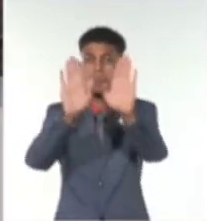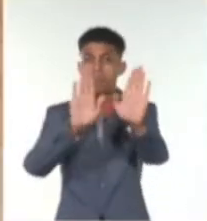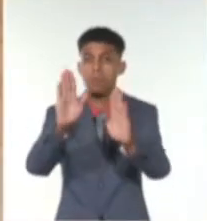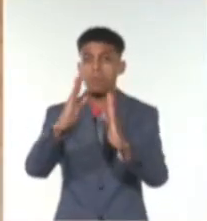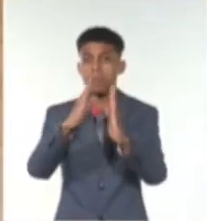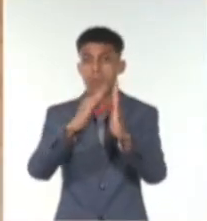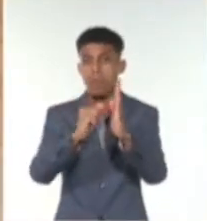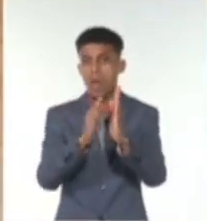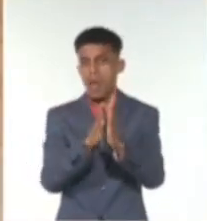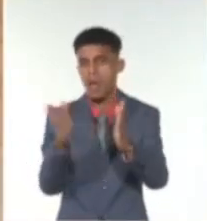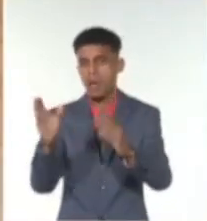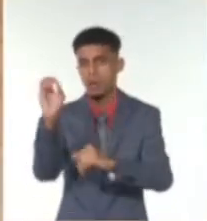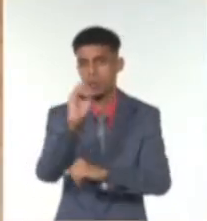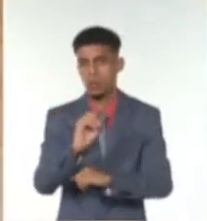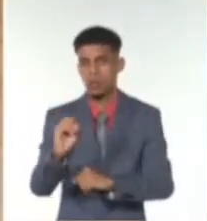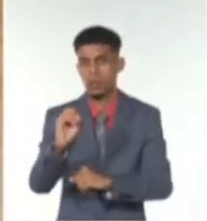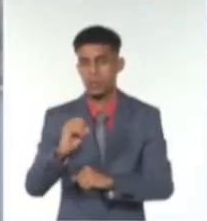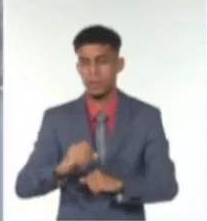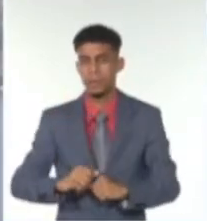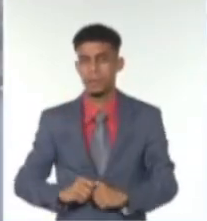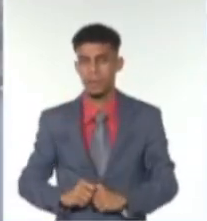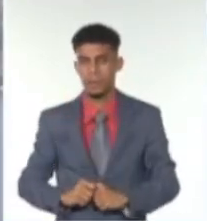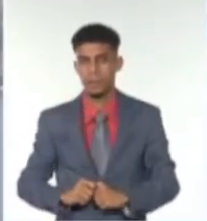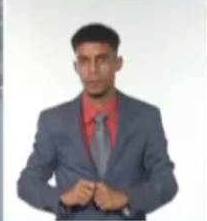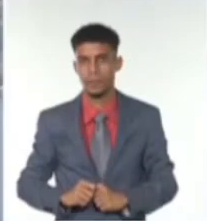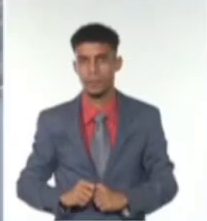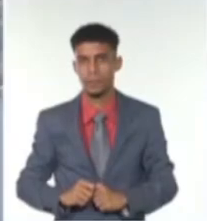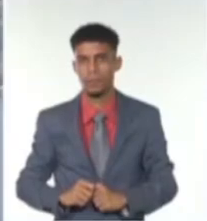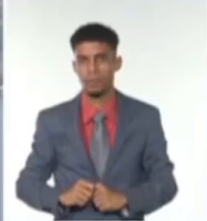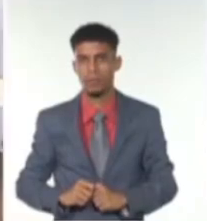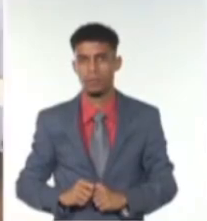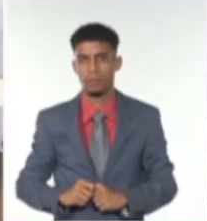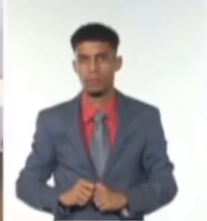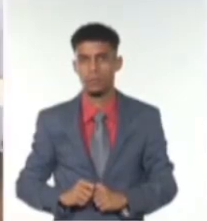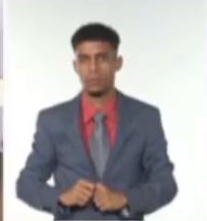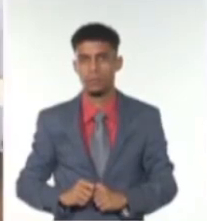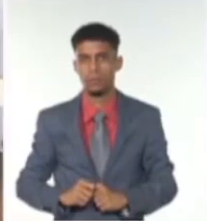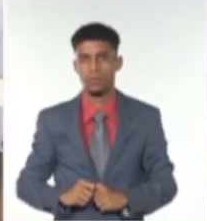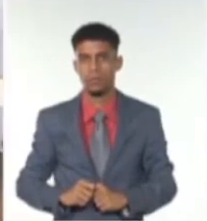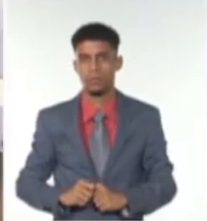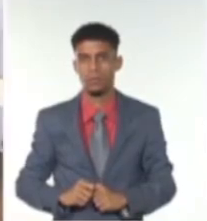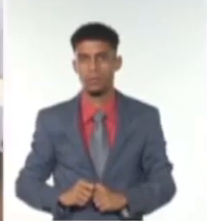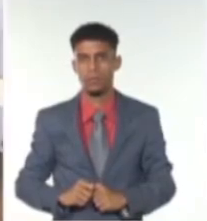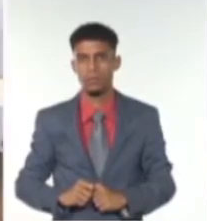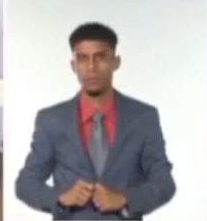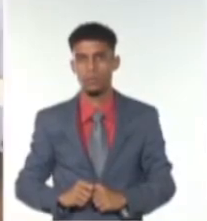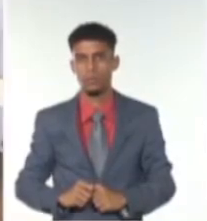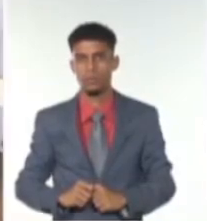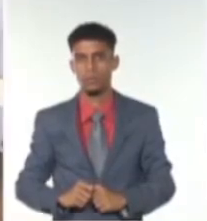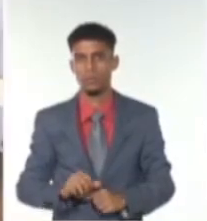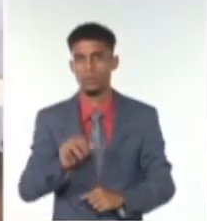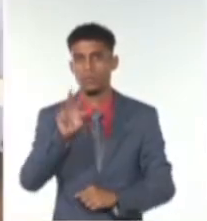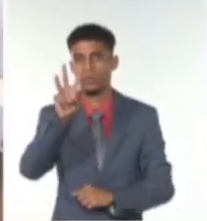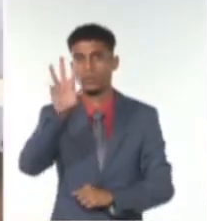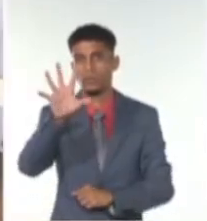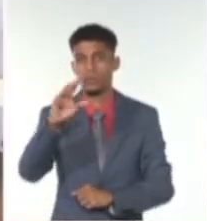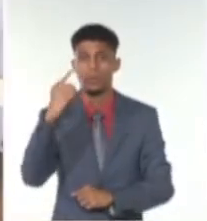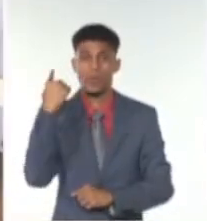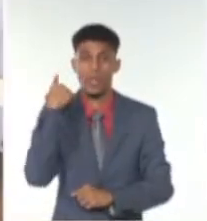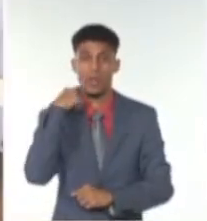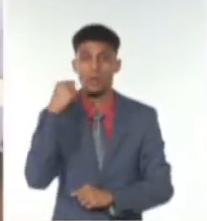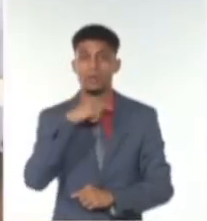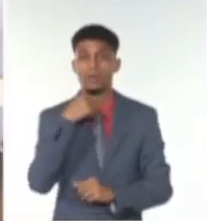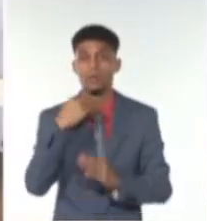octubre. Yuris Norido, Canal Cubano de Noticias. A 35 años de su